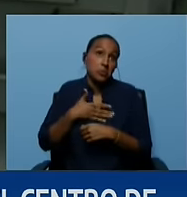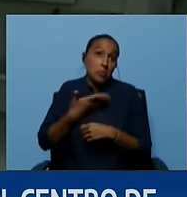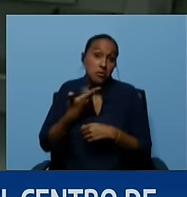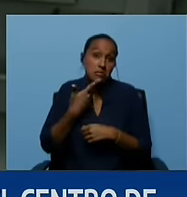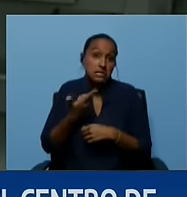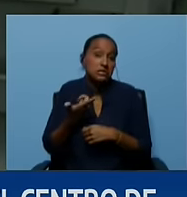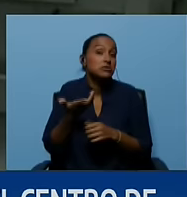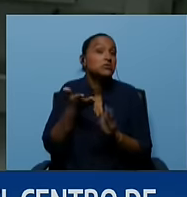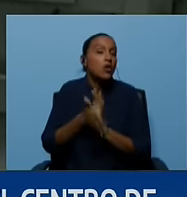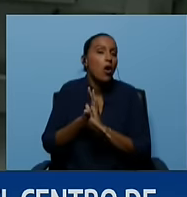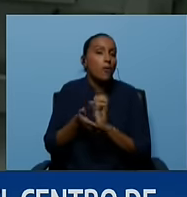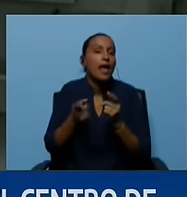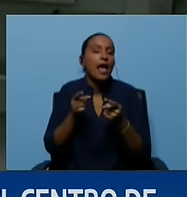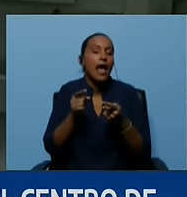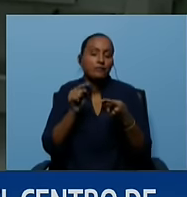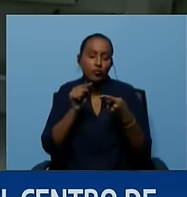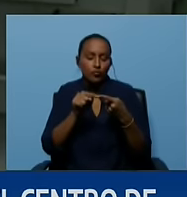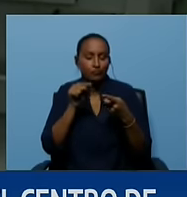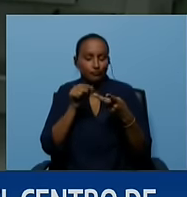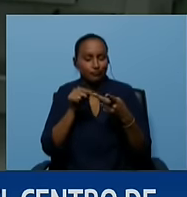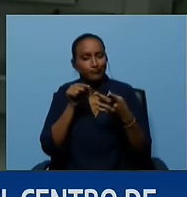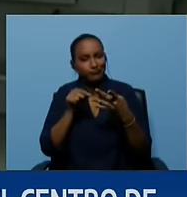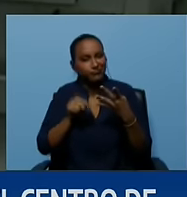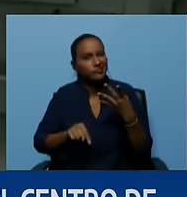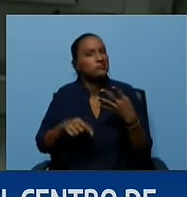clasificar ese apoyo en unas